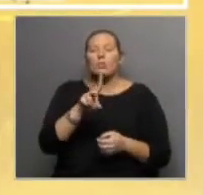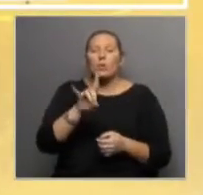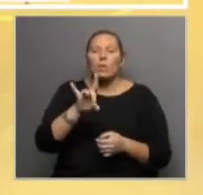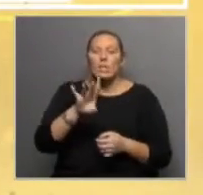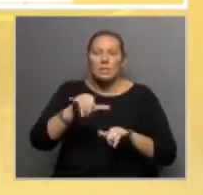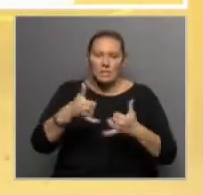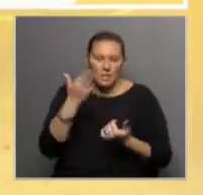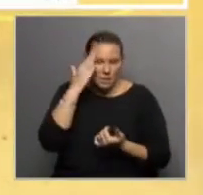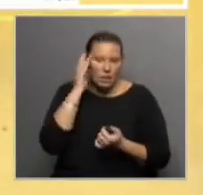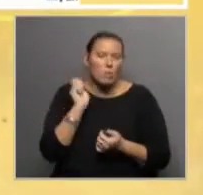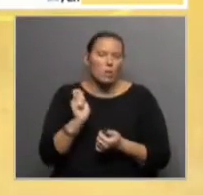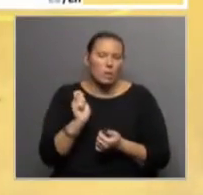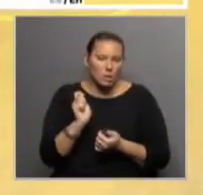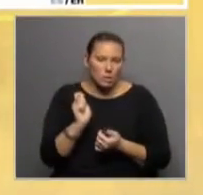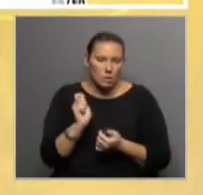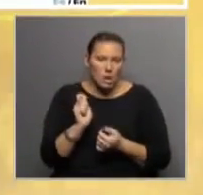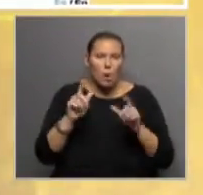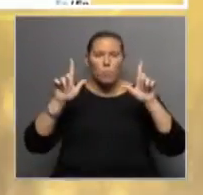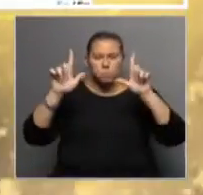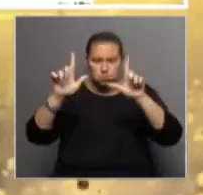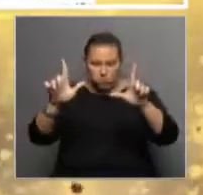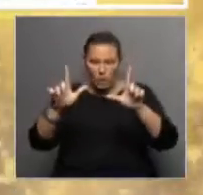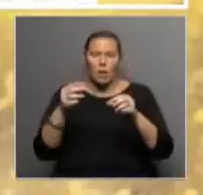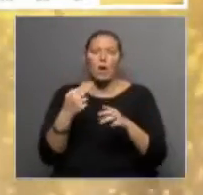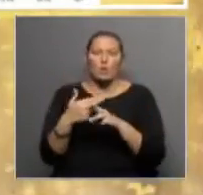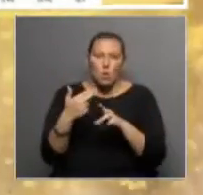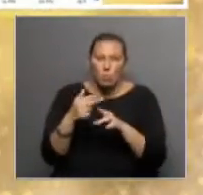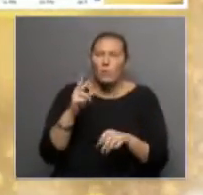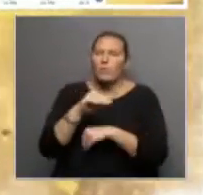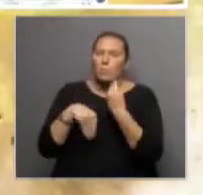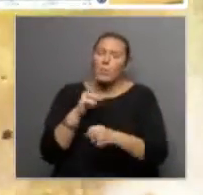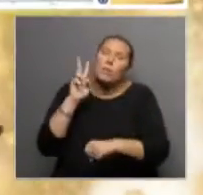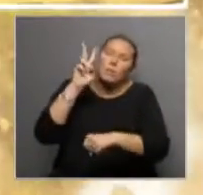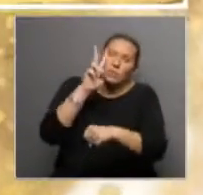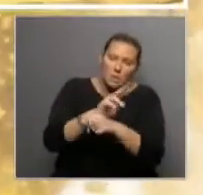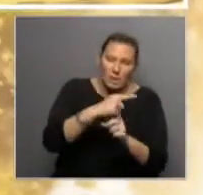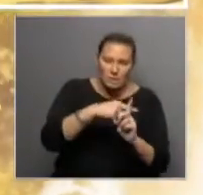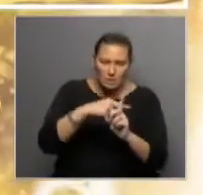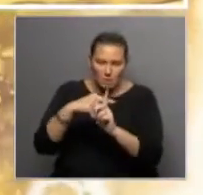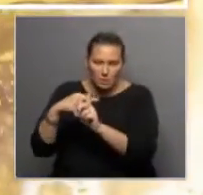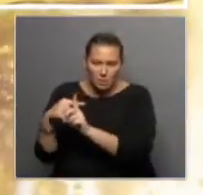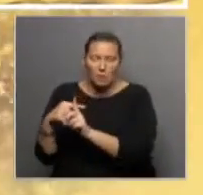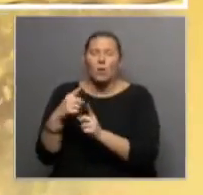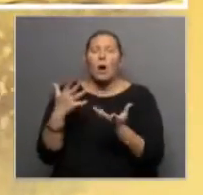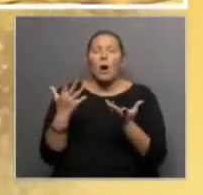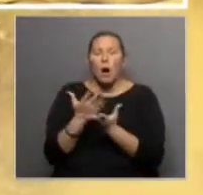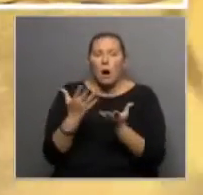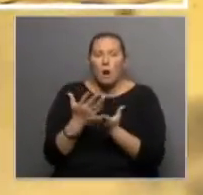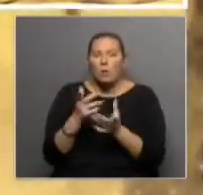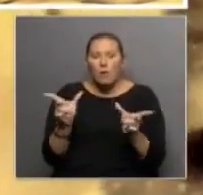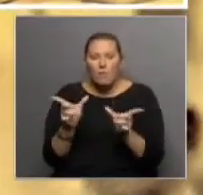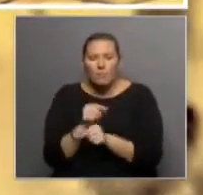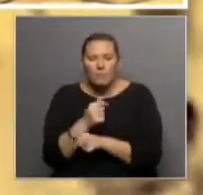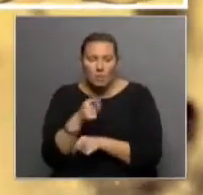su identidad, tienen una placa nueva, sus familiares han visitado el cementerio y ahora les queda terminar con esa